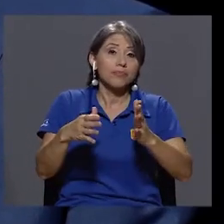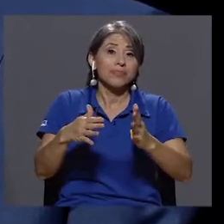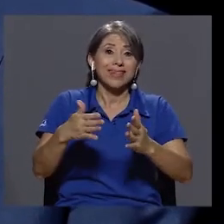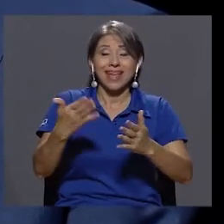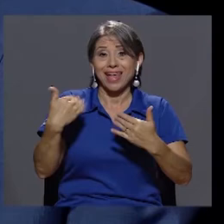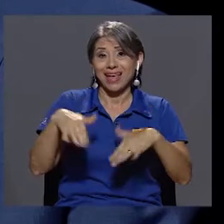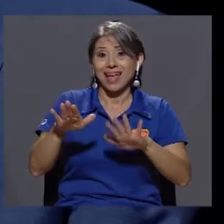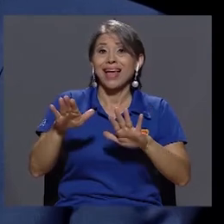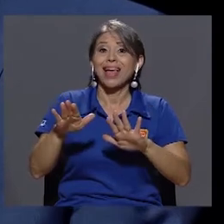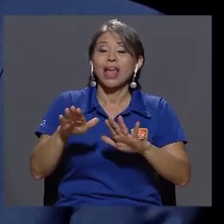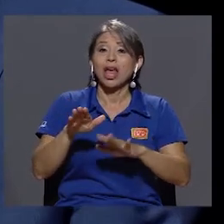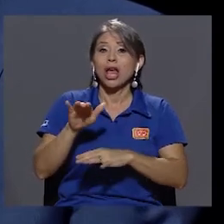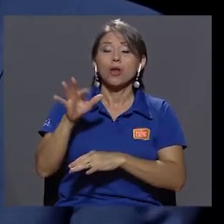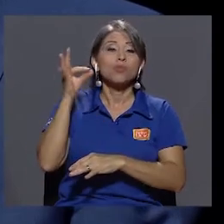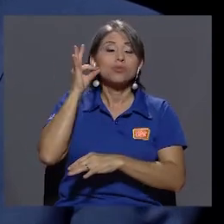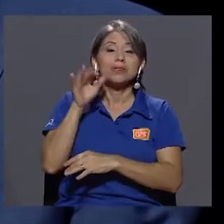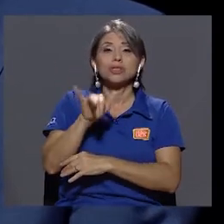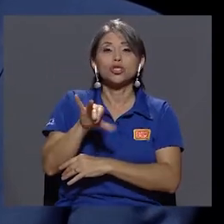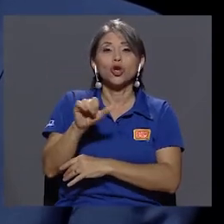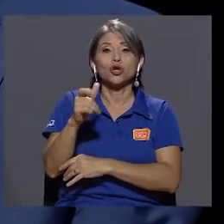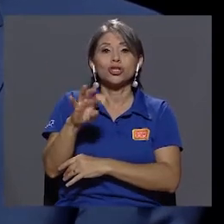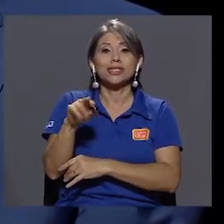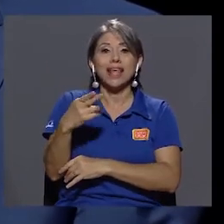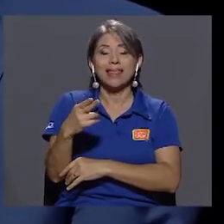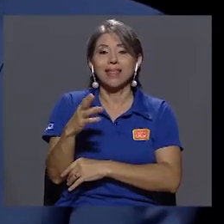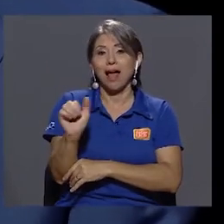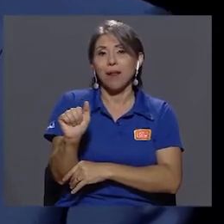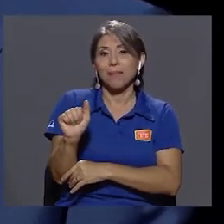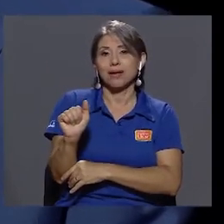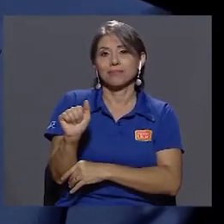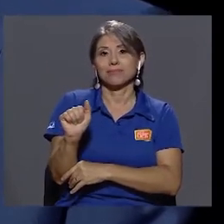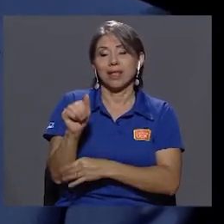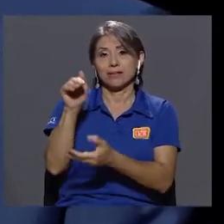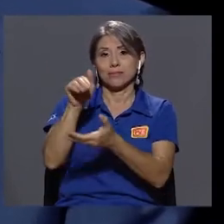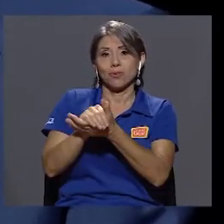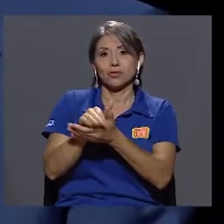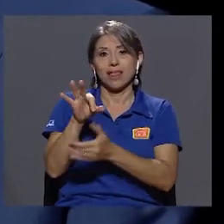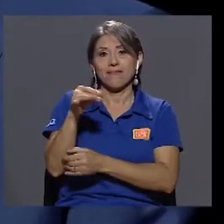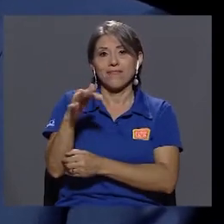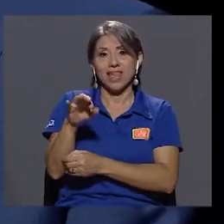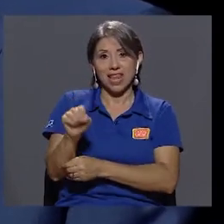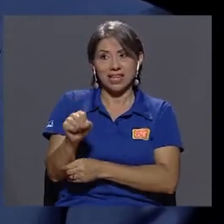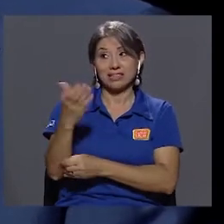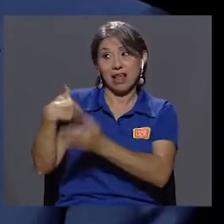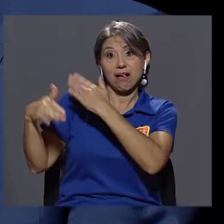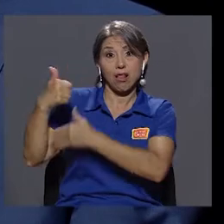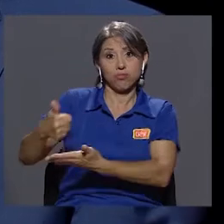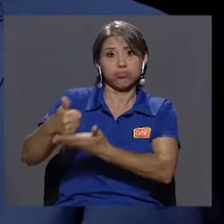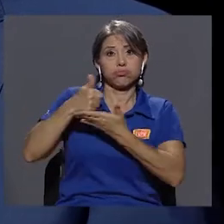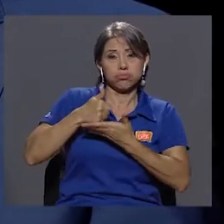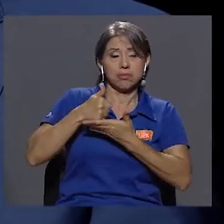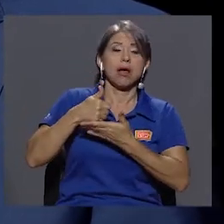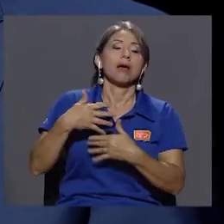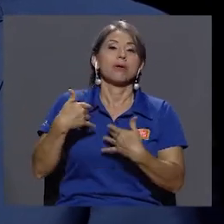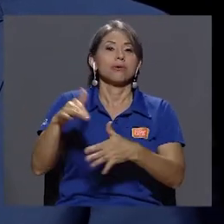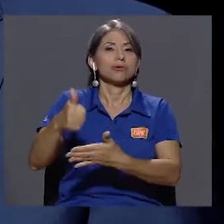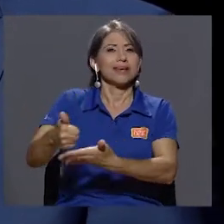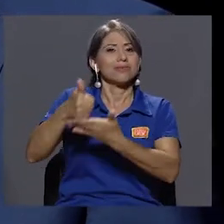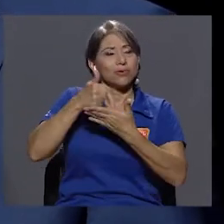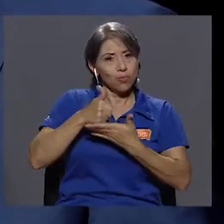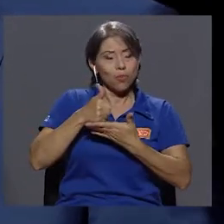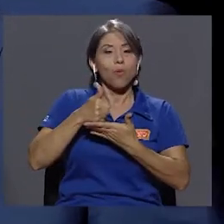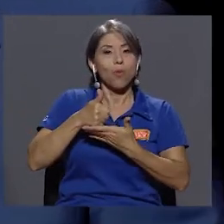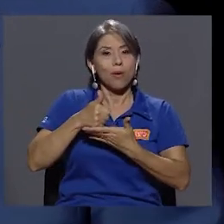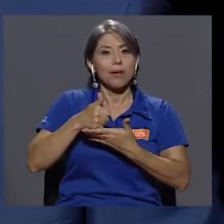que recibimos de años e talman de figueres en este tiempo esposa el presidente figueres que nos ayudó a rescatar